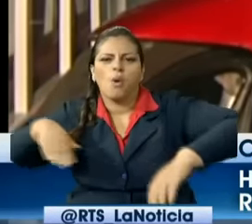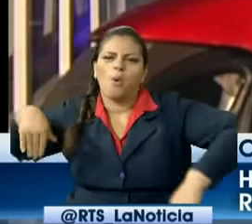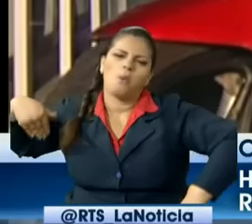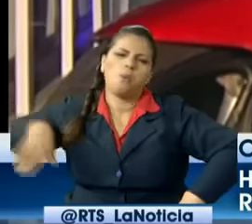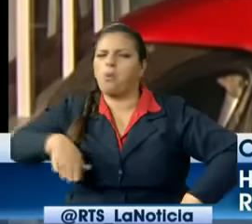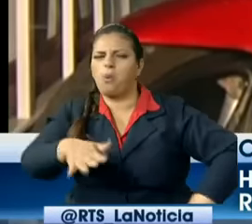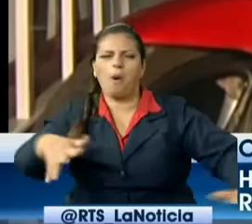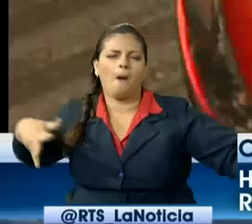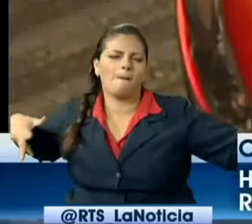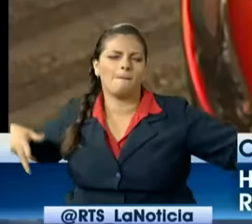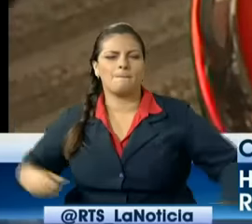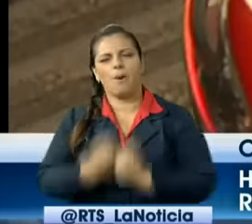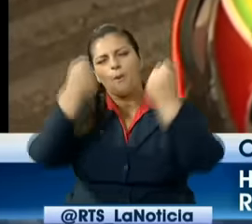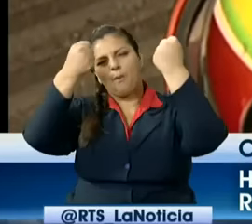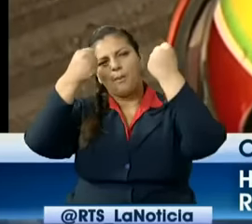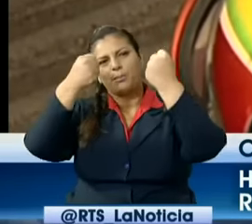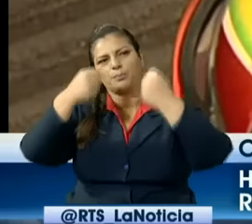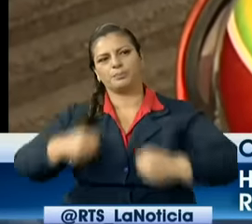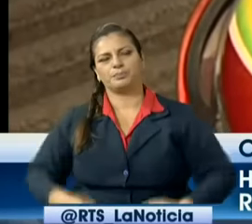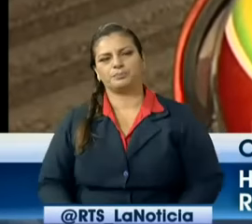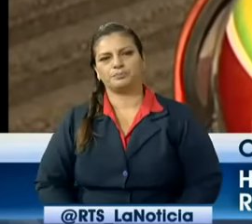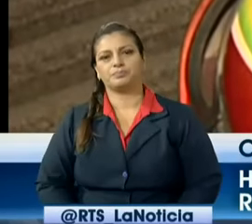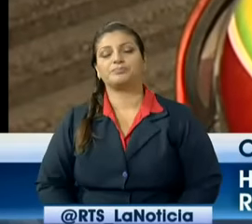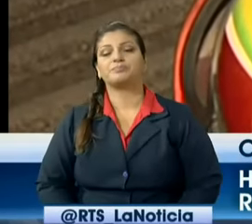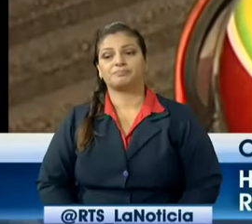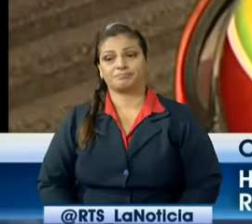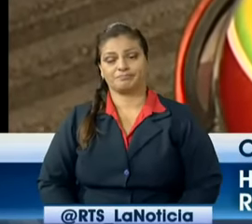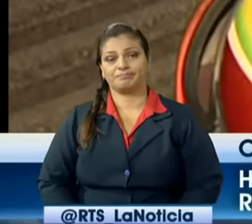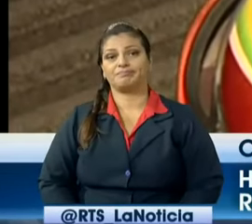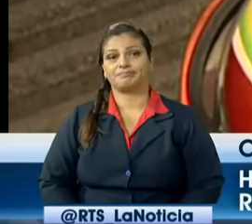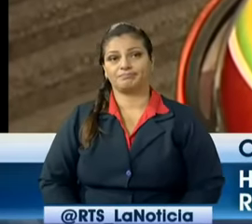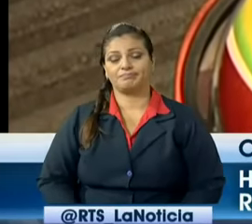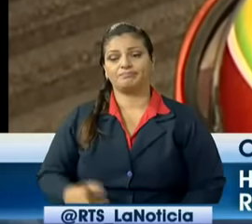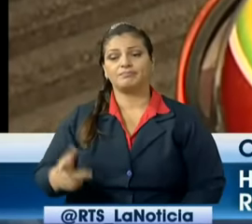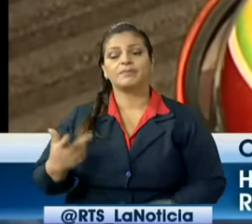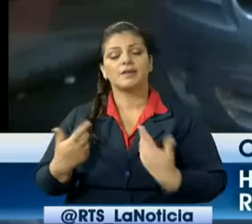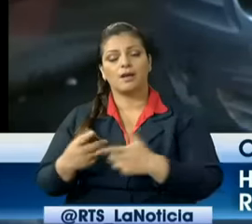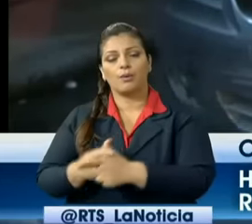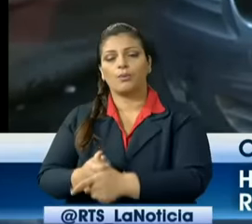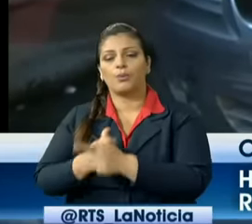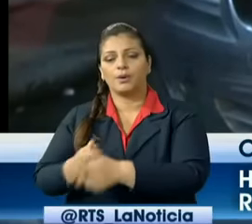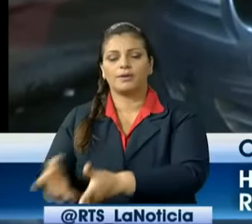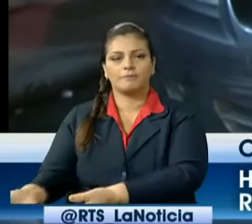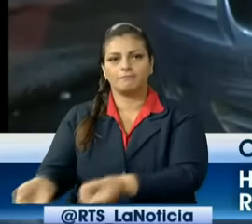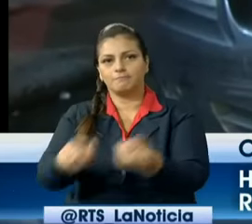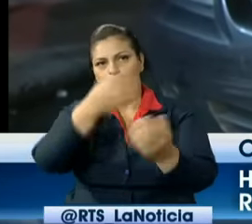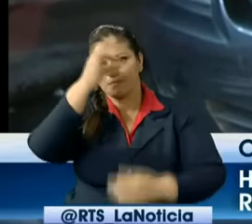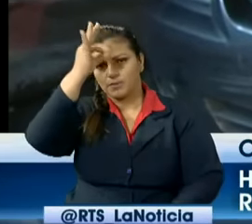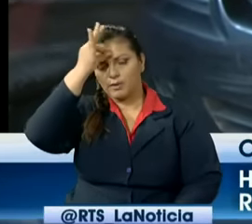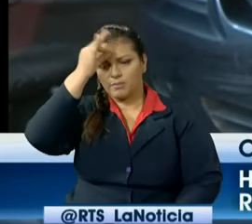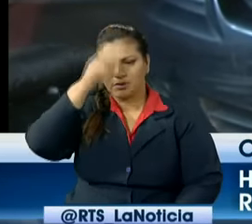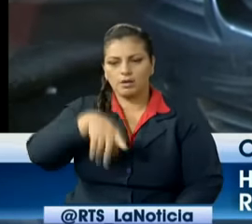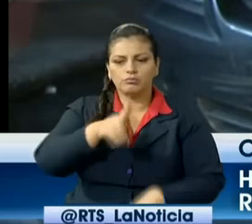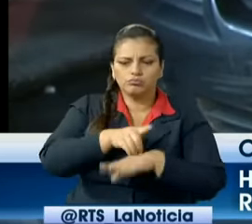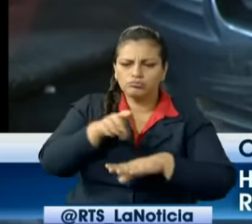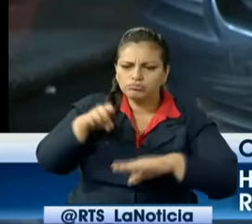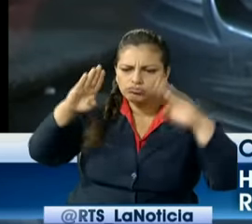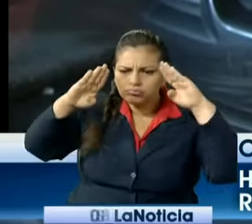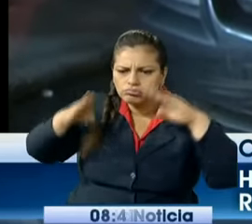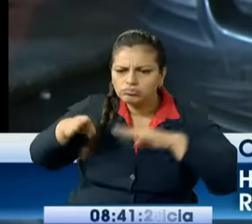habría ocasionado el accidente. El motociclista fue trasladado a un hospital para comprobar su estado de salud, mientras